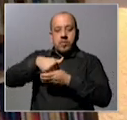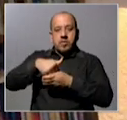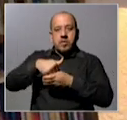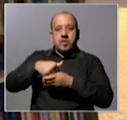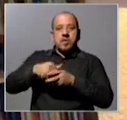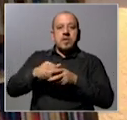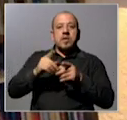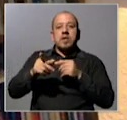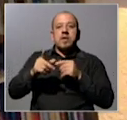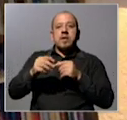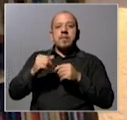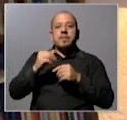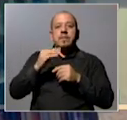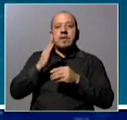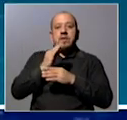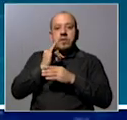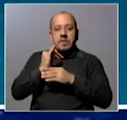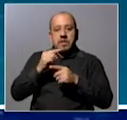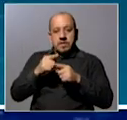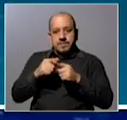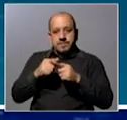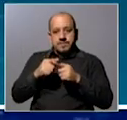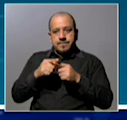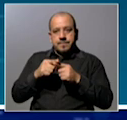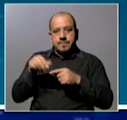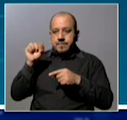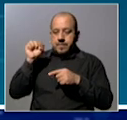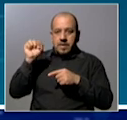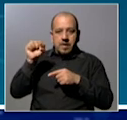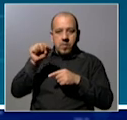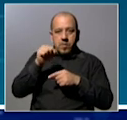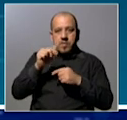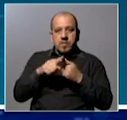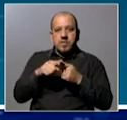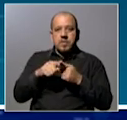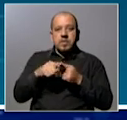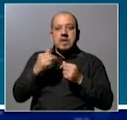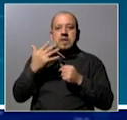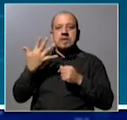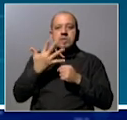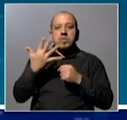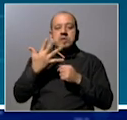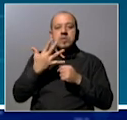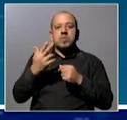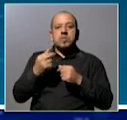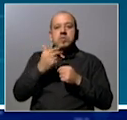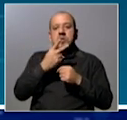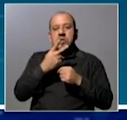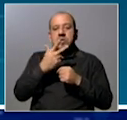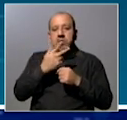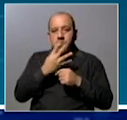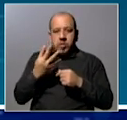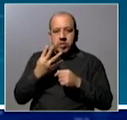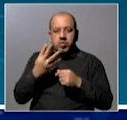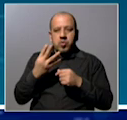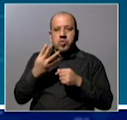lema Partido Independiente. La encuesta de Equipos da un 55 a 34 y la encuesta de